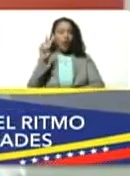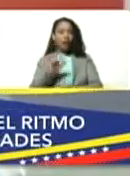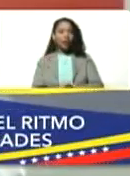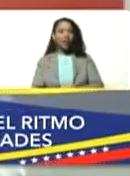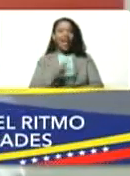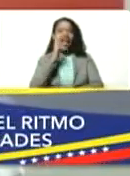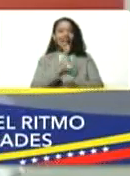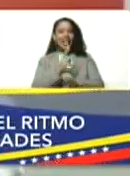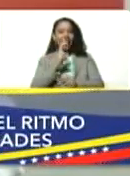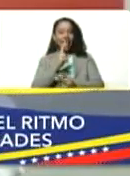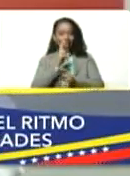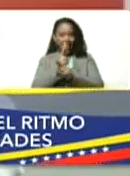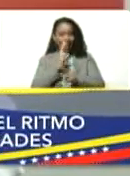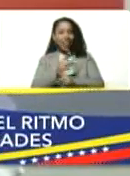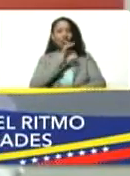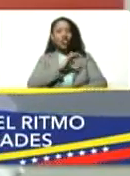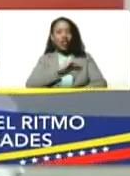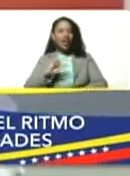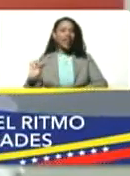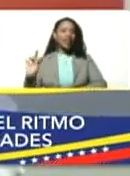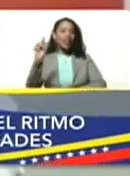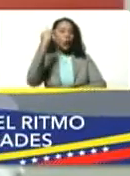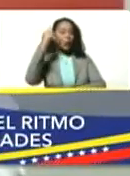las redes venezolanas, la segunda.